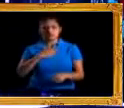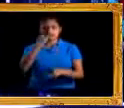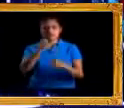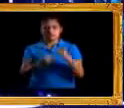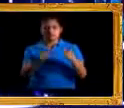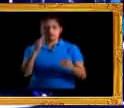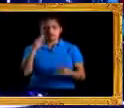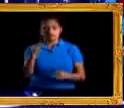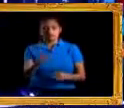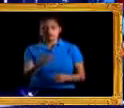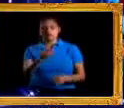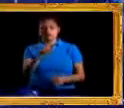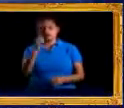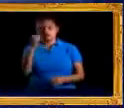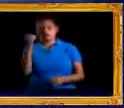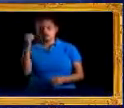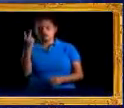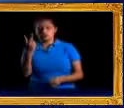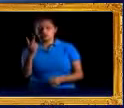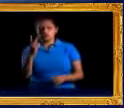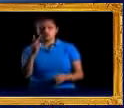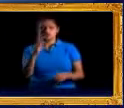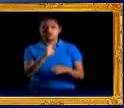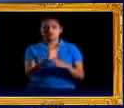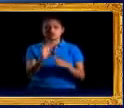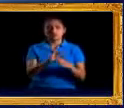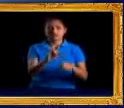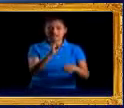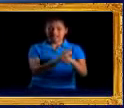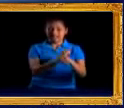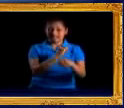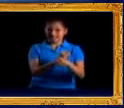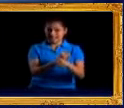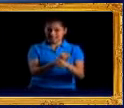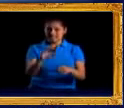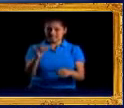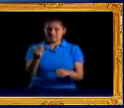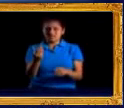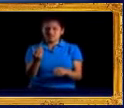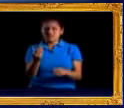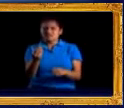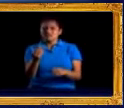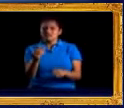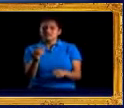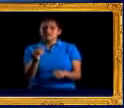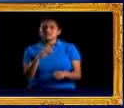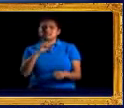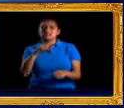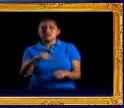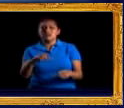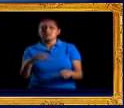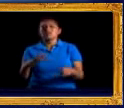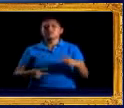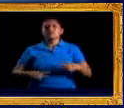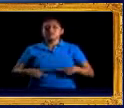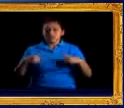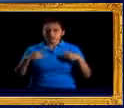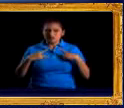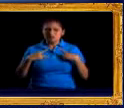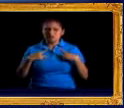Vemos dos tipos de iglesia en este tiempo: la iglesia que apenas está sobreviviendo, que tiene un